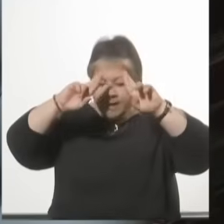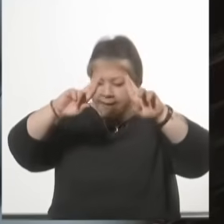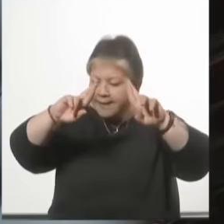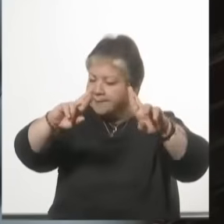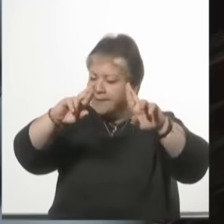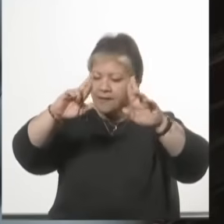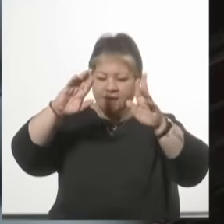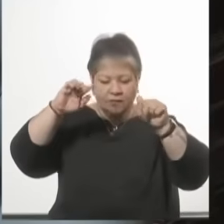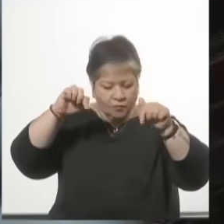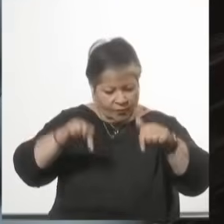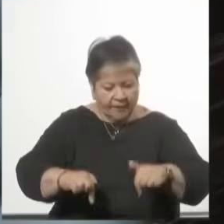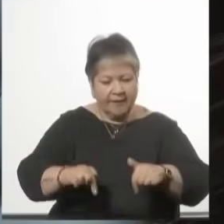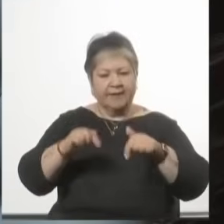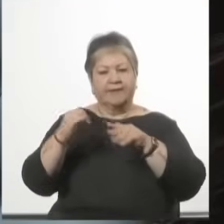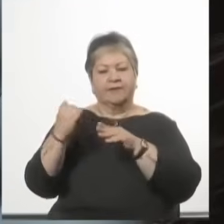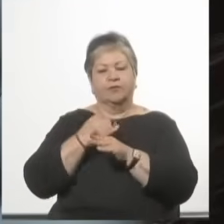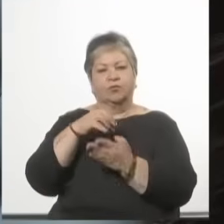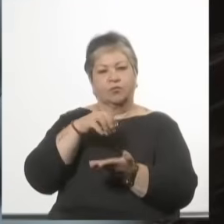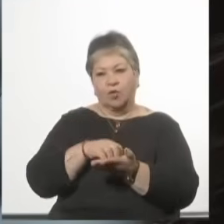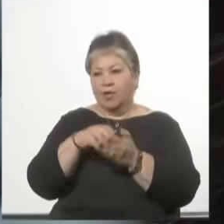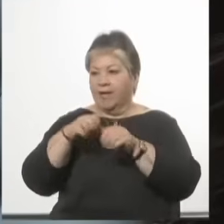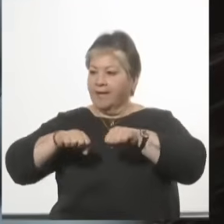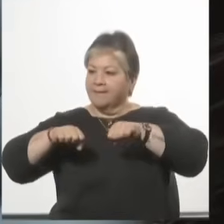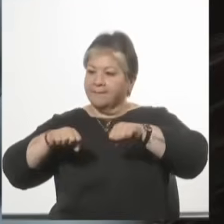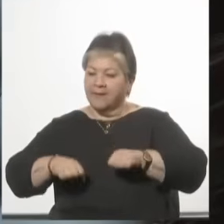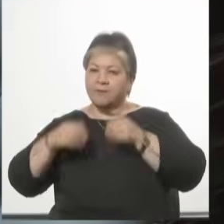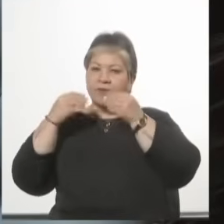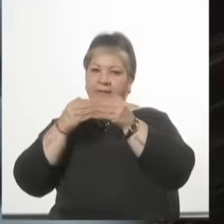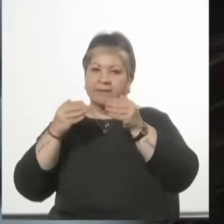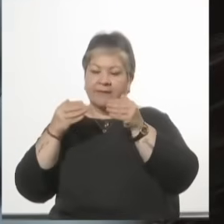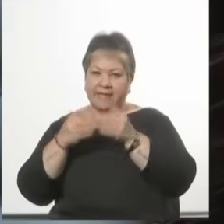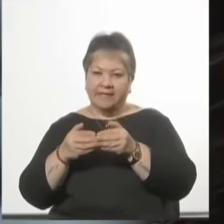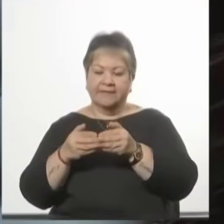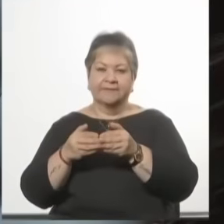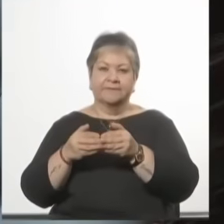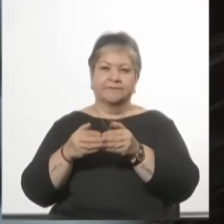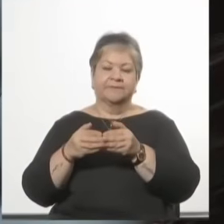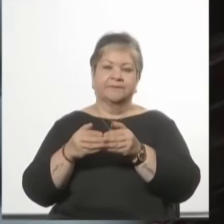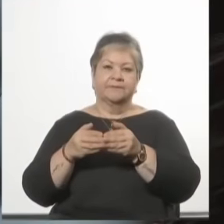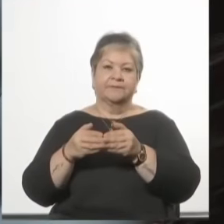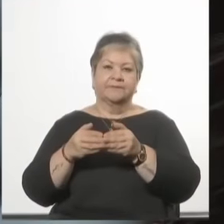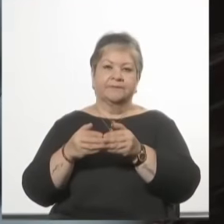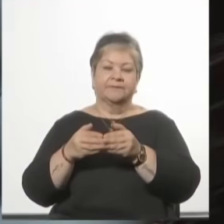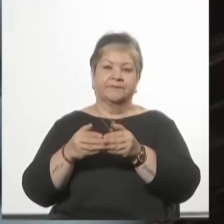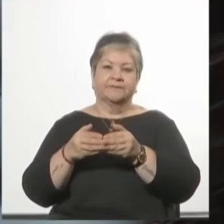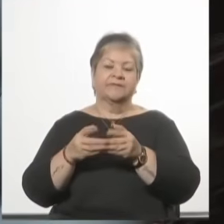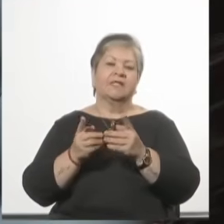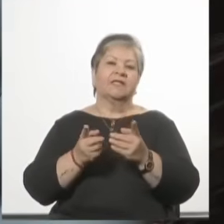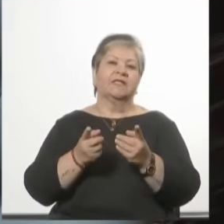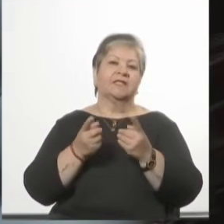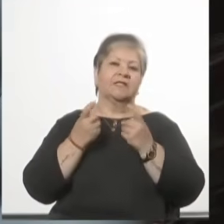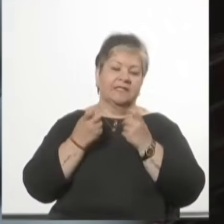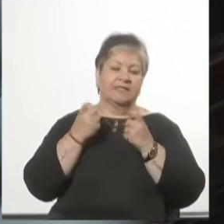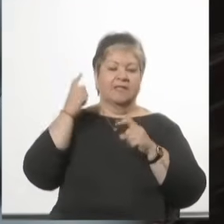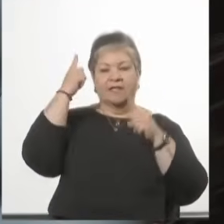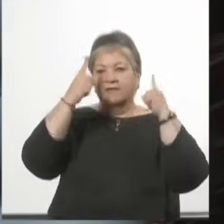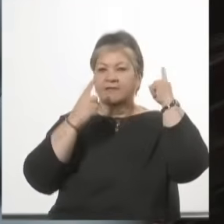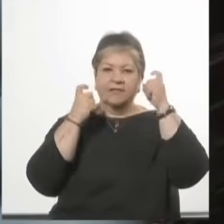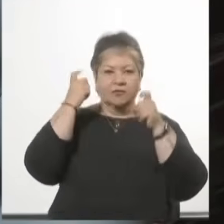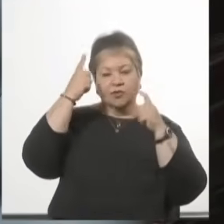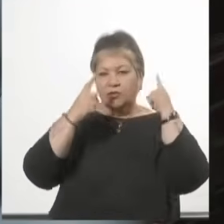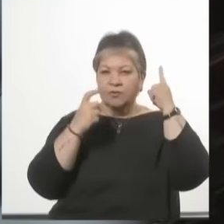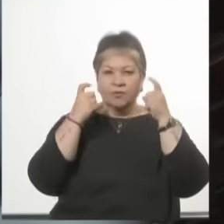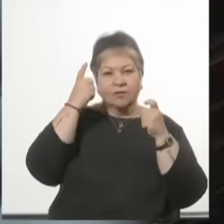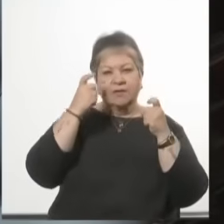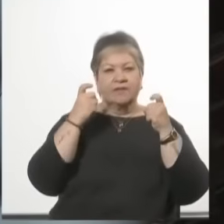esta institución y al señor miembro interpelante, que en esta oportunidad debamos firmemente reflexionar acerca de cuál